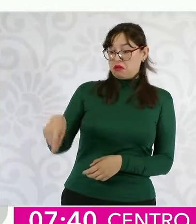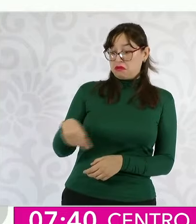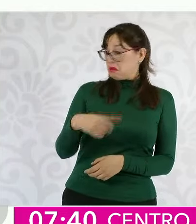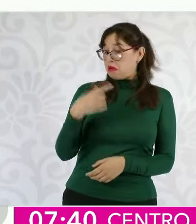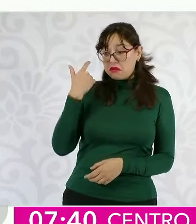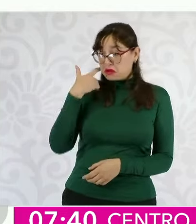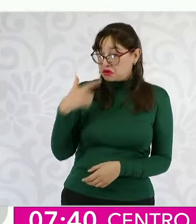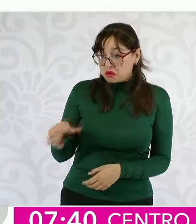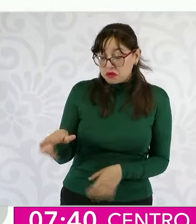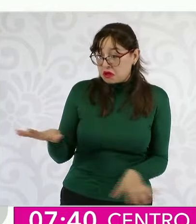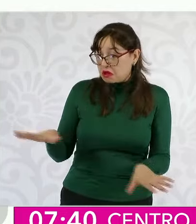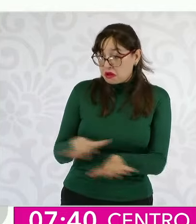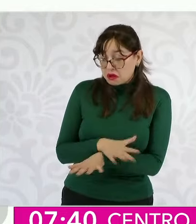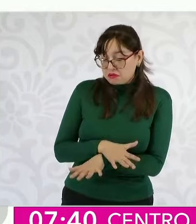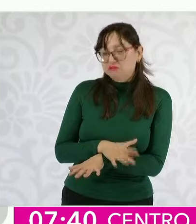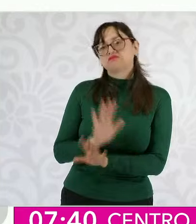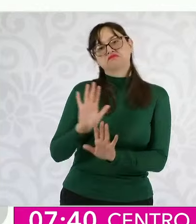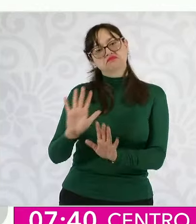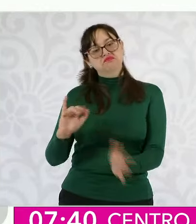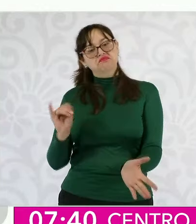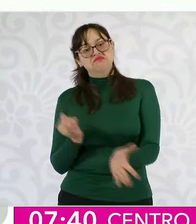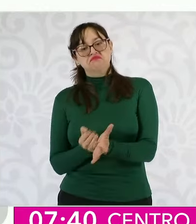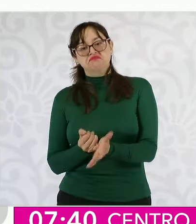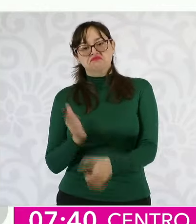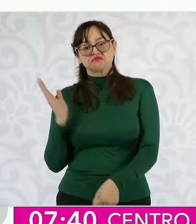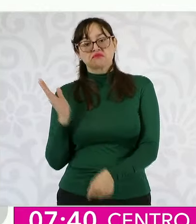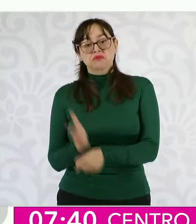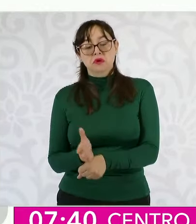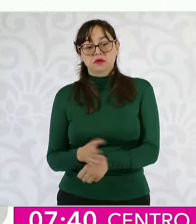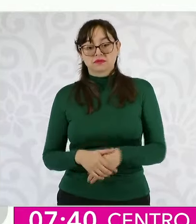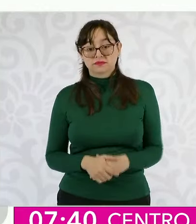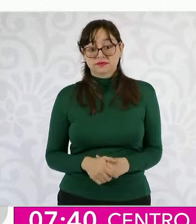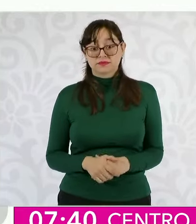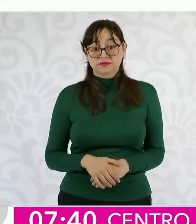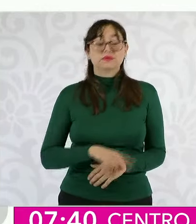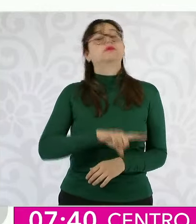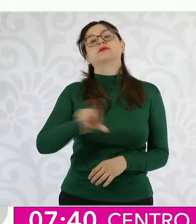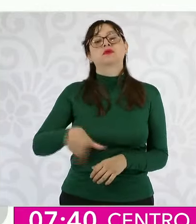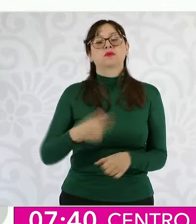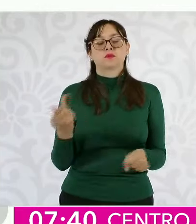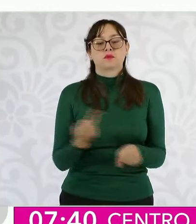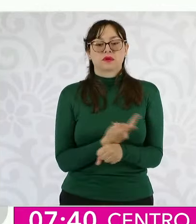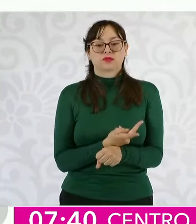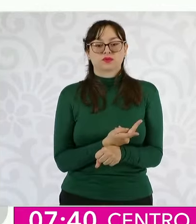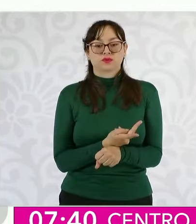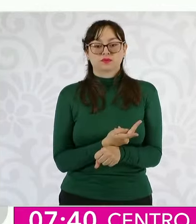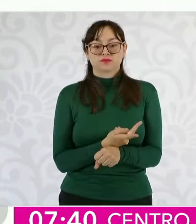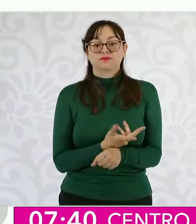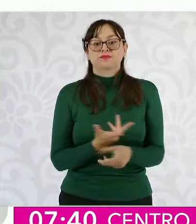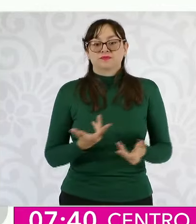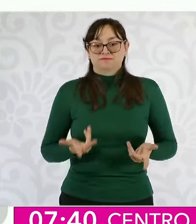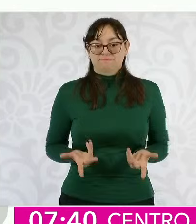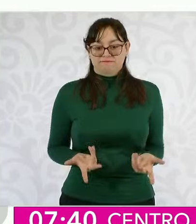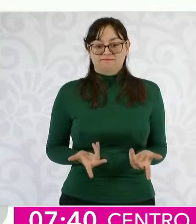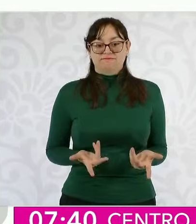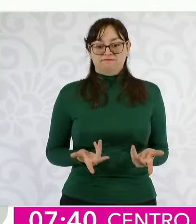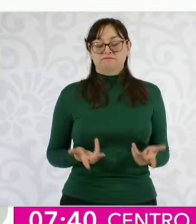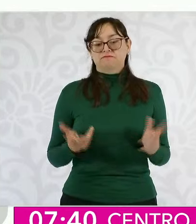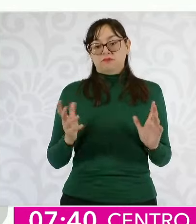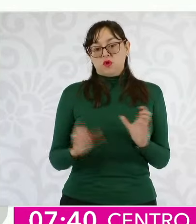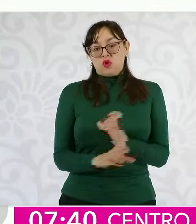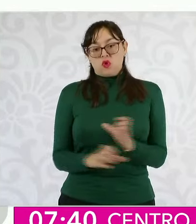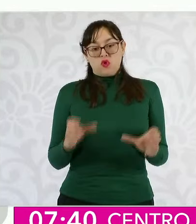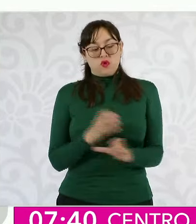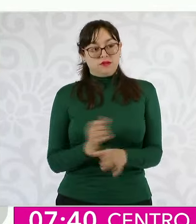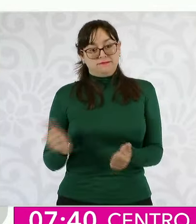cambiaria. Estas medidas generaron qué cosa. Primero, incremento en los precios de los productos